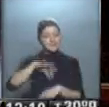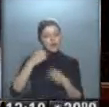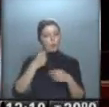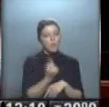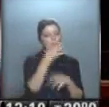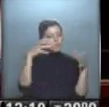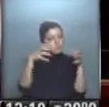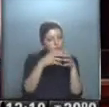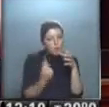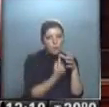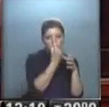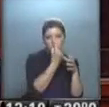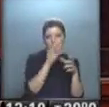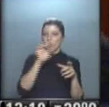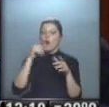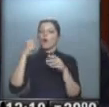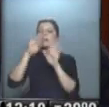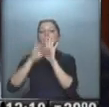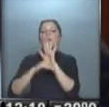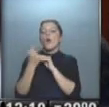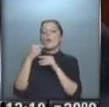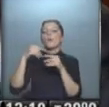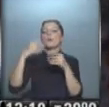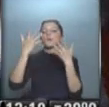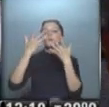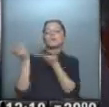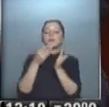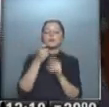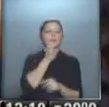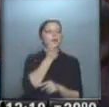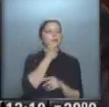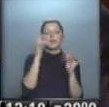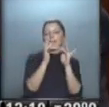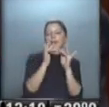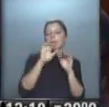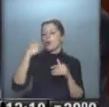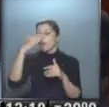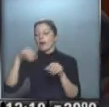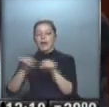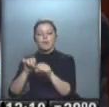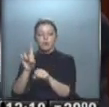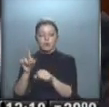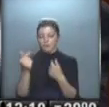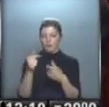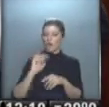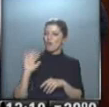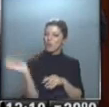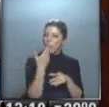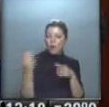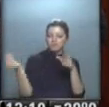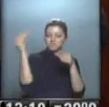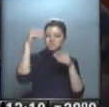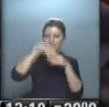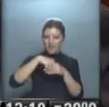regular una parte de los servicios, regular el espectro, no regular el cable, porque todo eso hace el mismo sistema de la comunicación audiovisual y busca